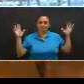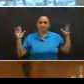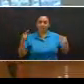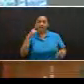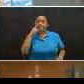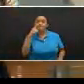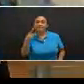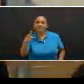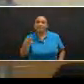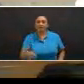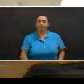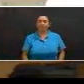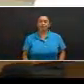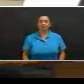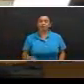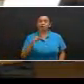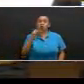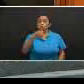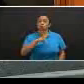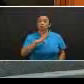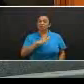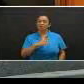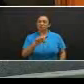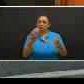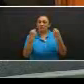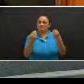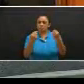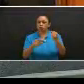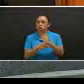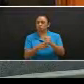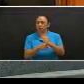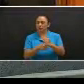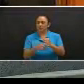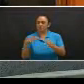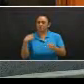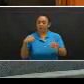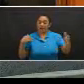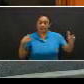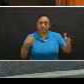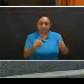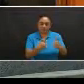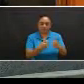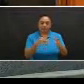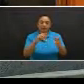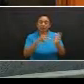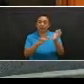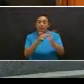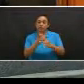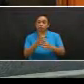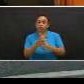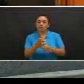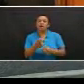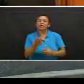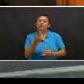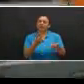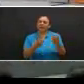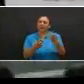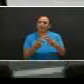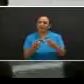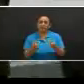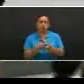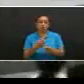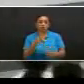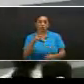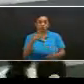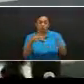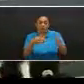Y mira, vas a tener problemas para acercarte a Jesús. Y a veces, con los que te vas a